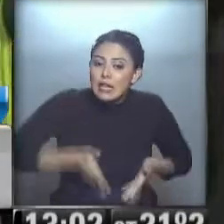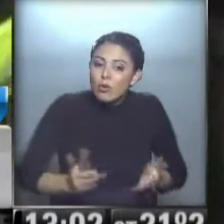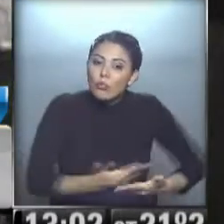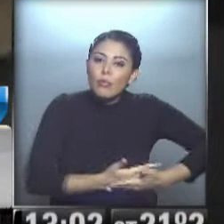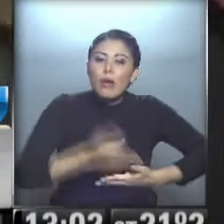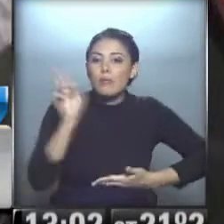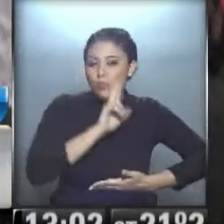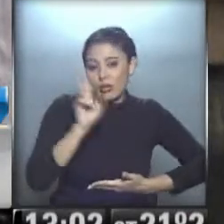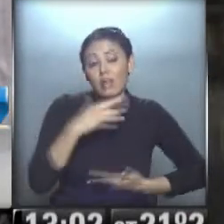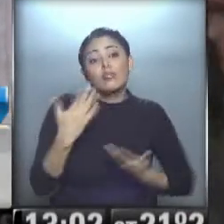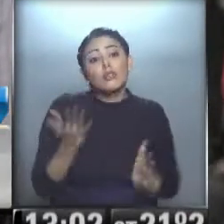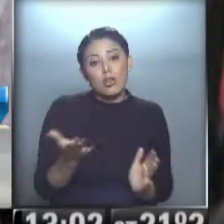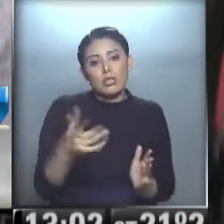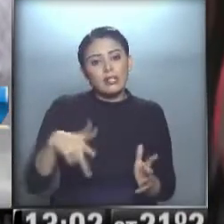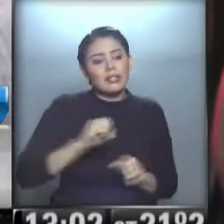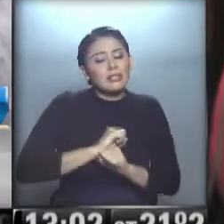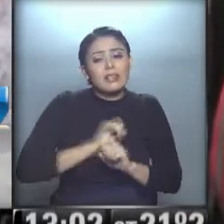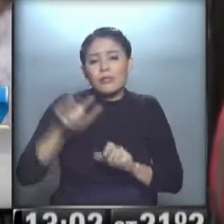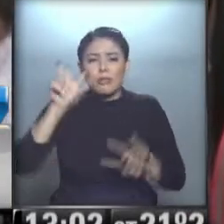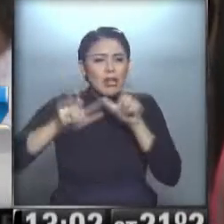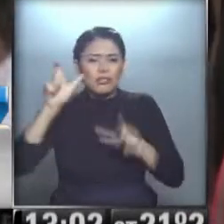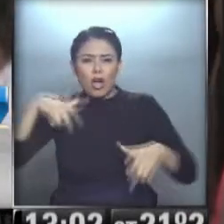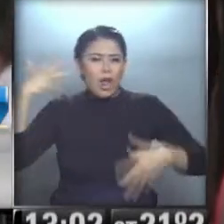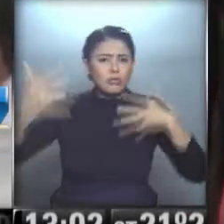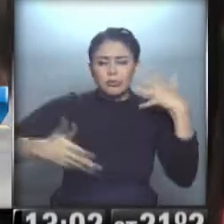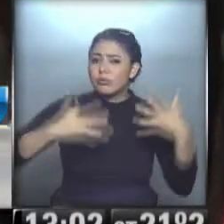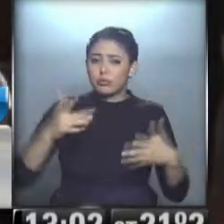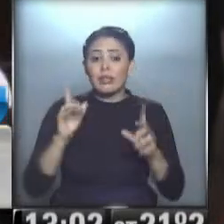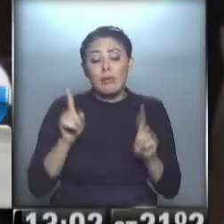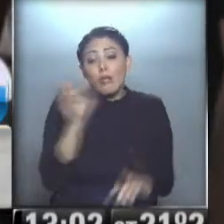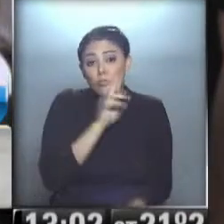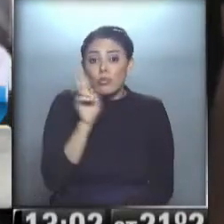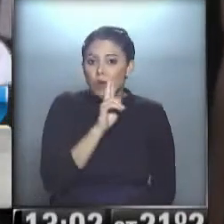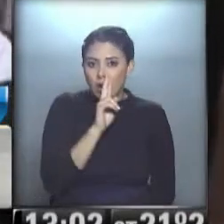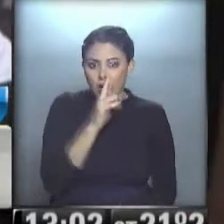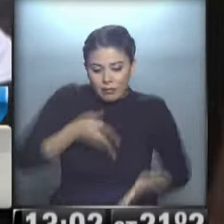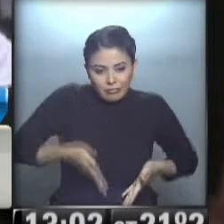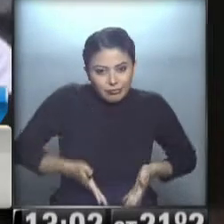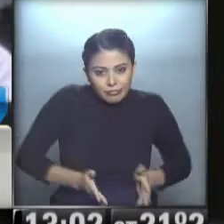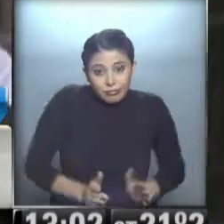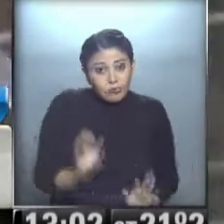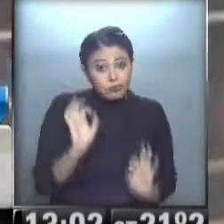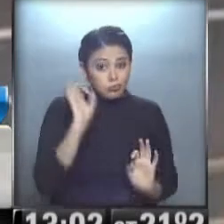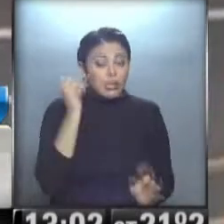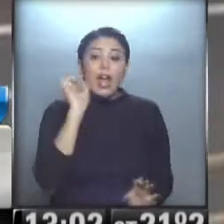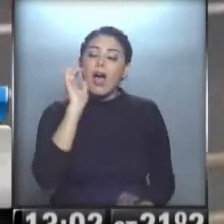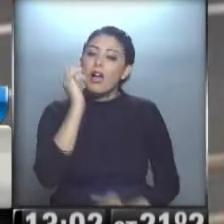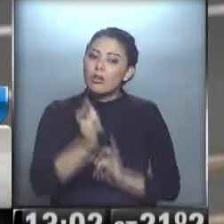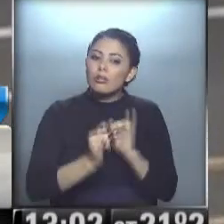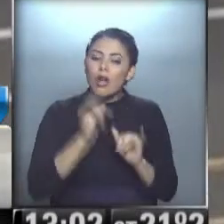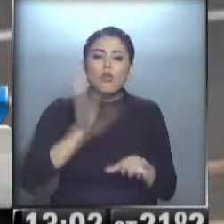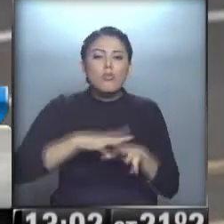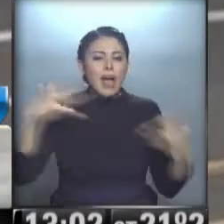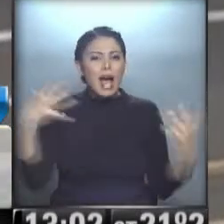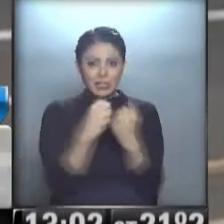bebita. Así que en el medio de este tumulto de lo que pasó, esta mujer dio a luz. Recordemos que, por supuesto, por este